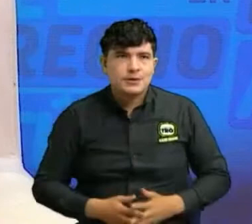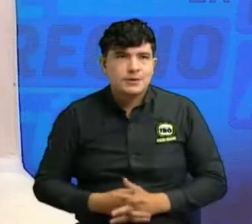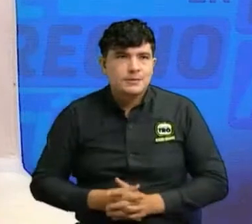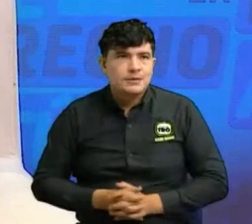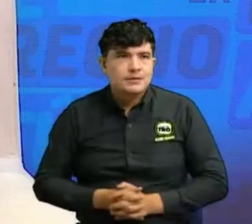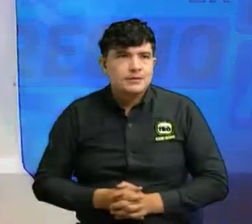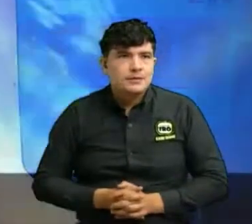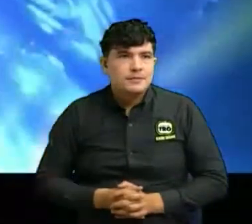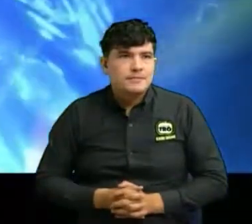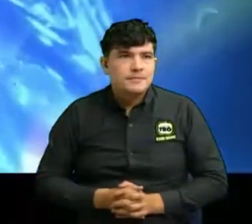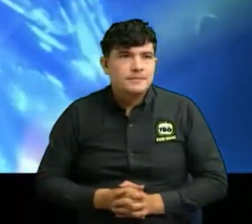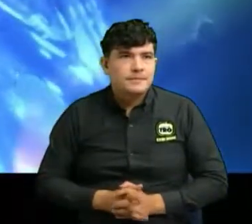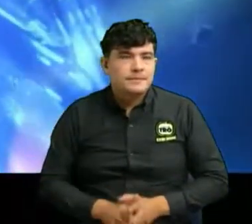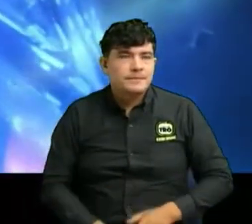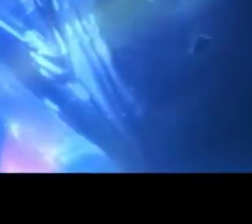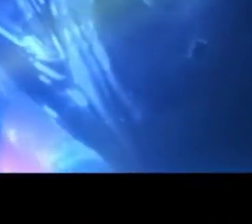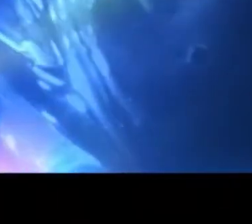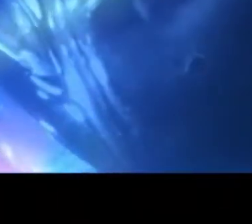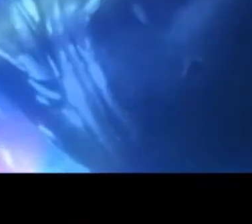Ya volvemos.